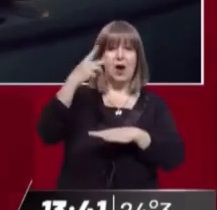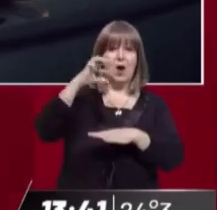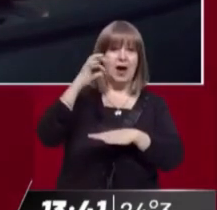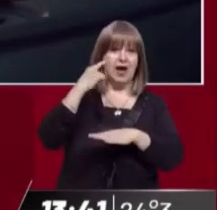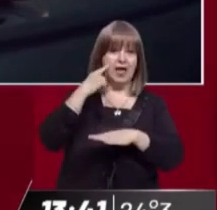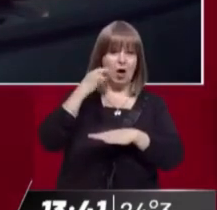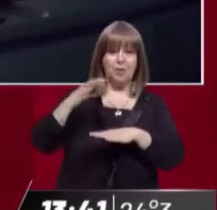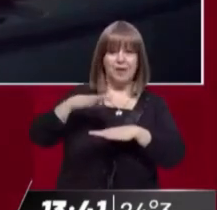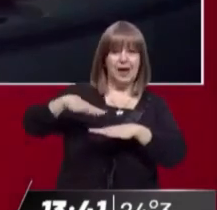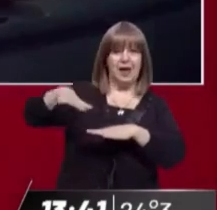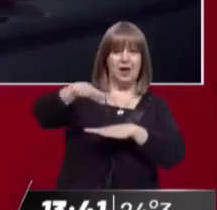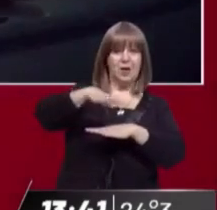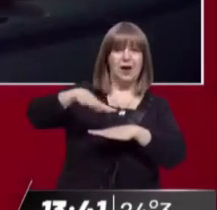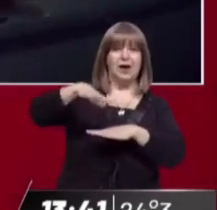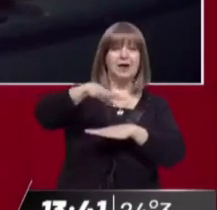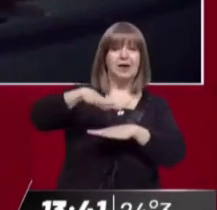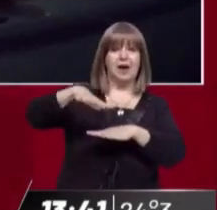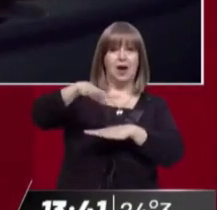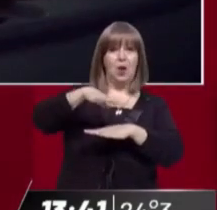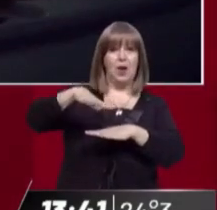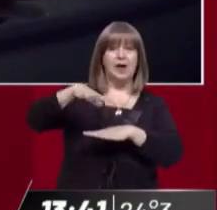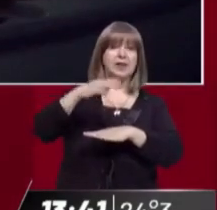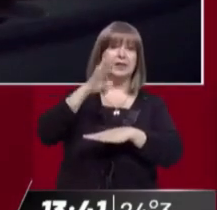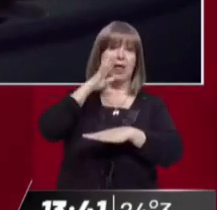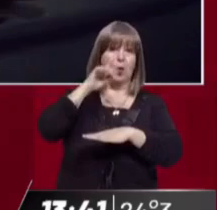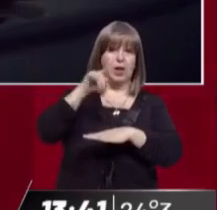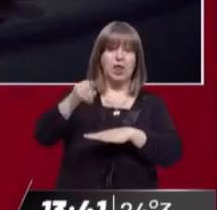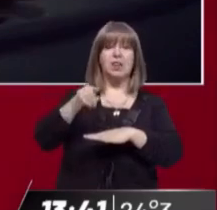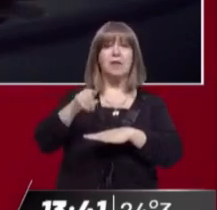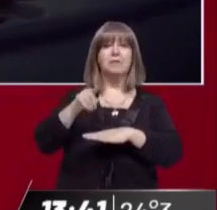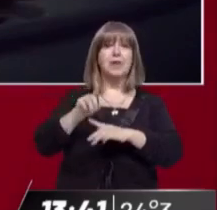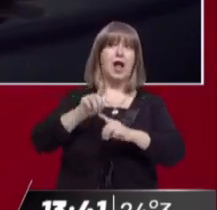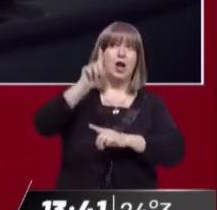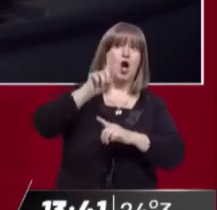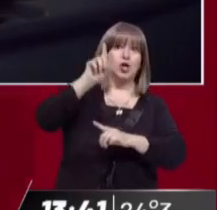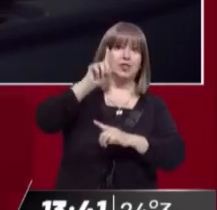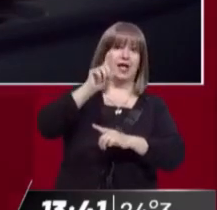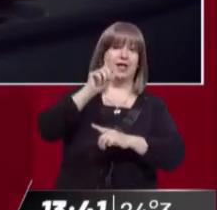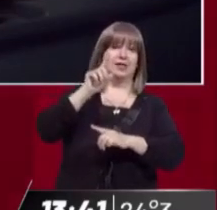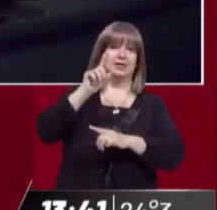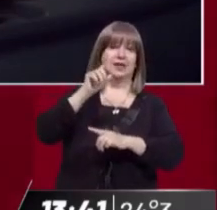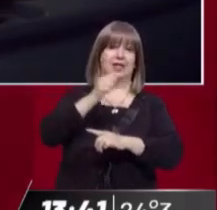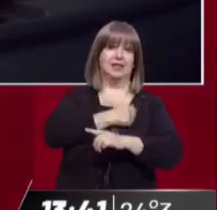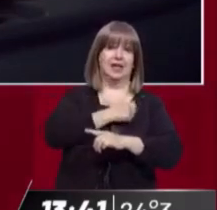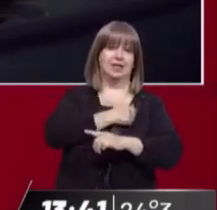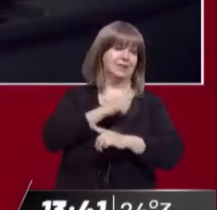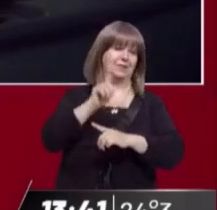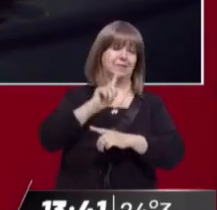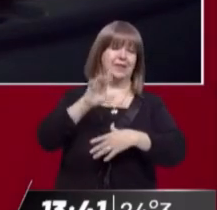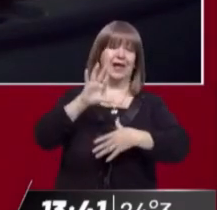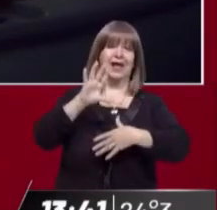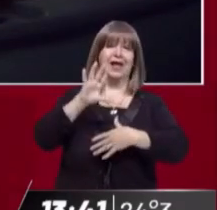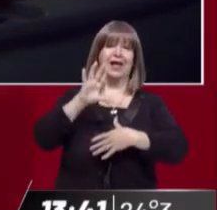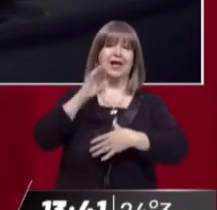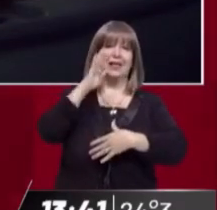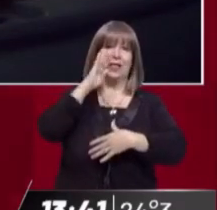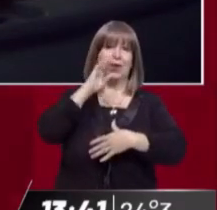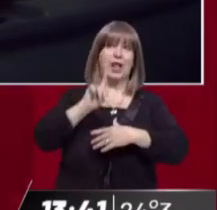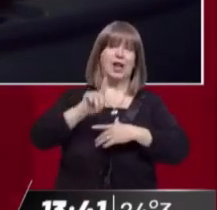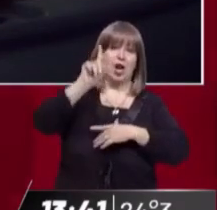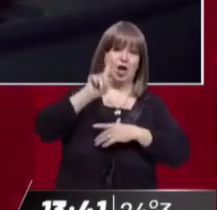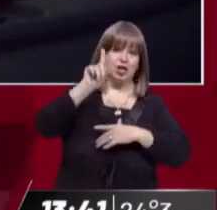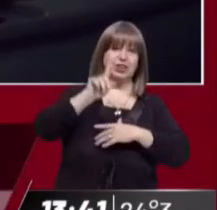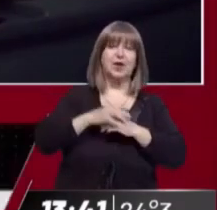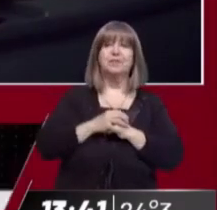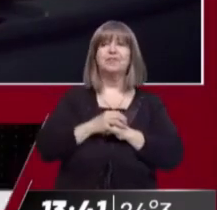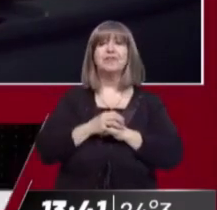no en una localidad que se llama bainbridge en el en el norte de los Estados Unidos no fue la excepción Pero dijo no voy a